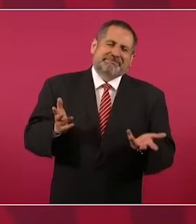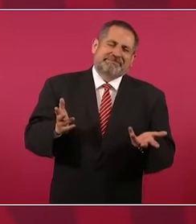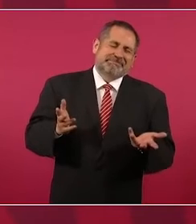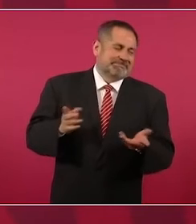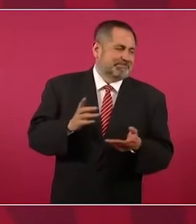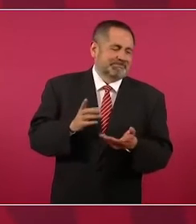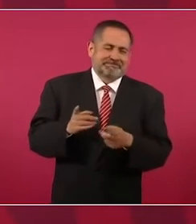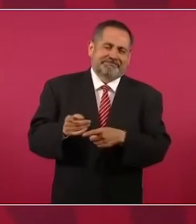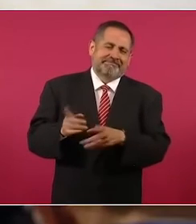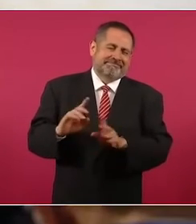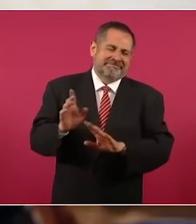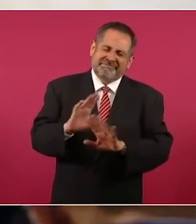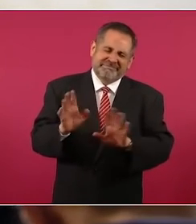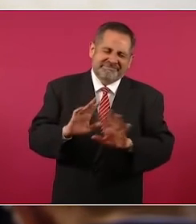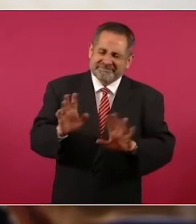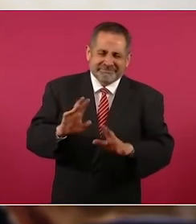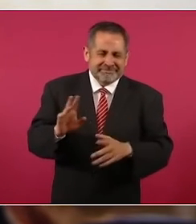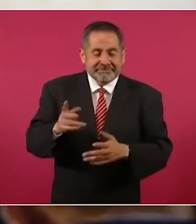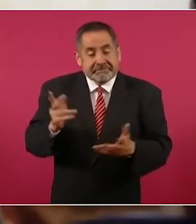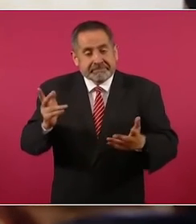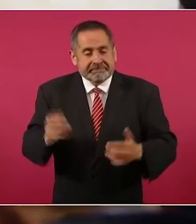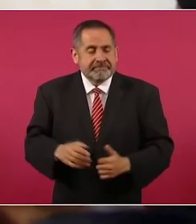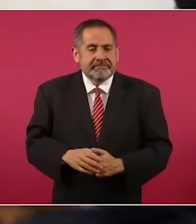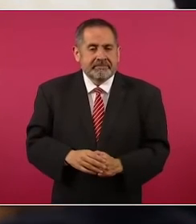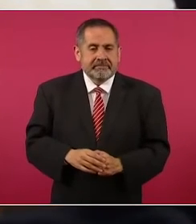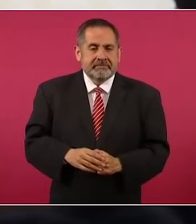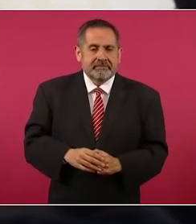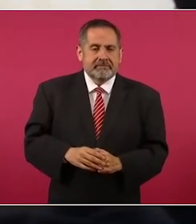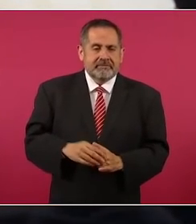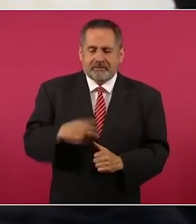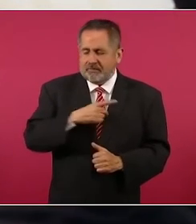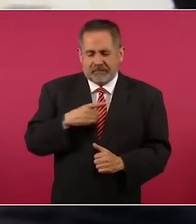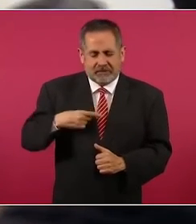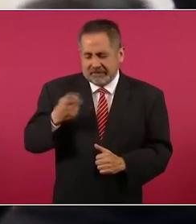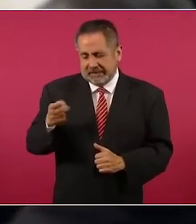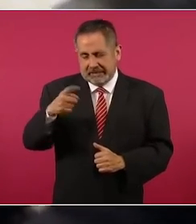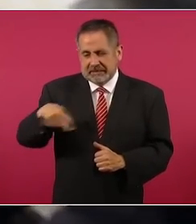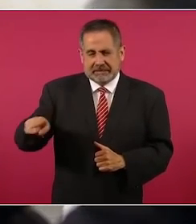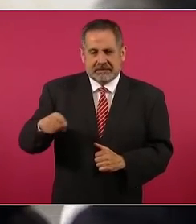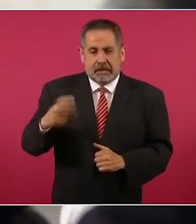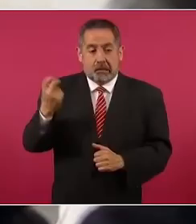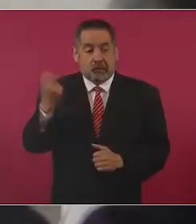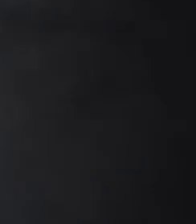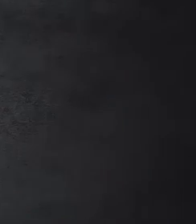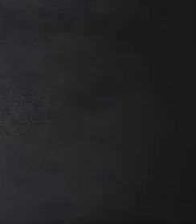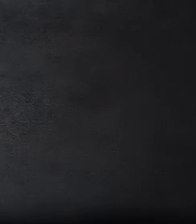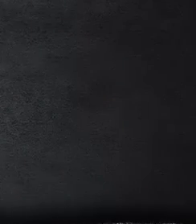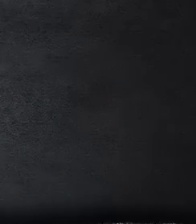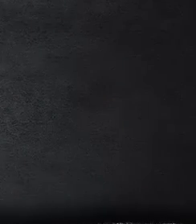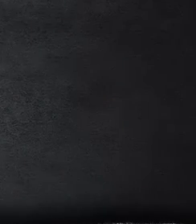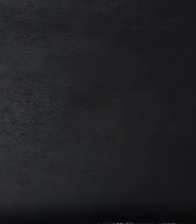sea, no debe de prevalecer eso.